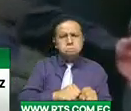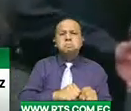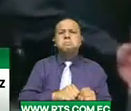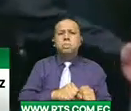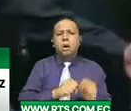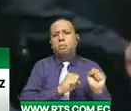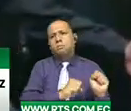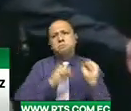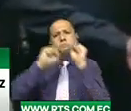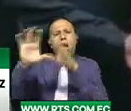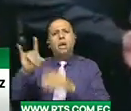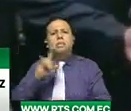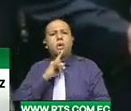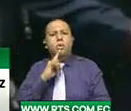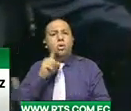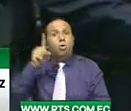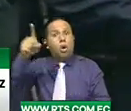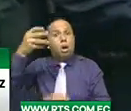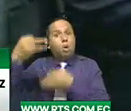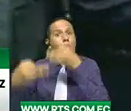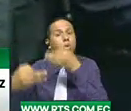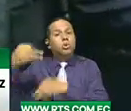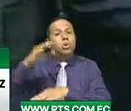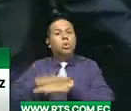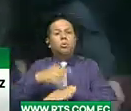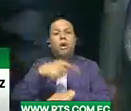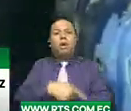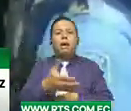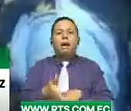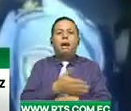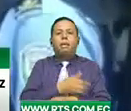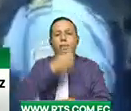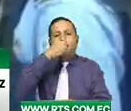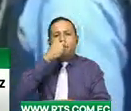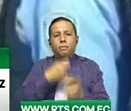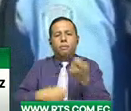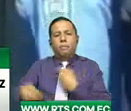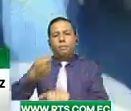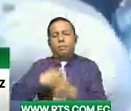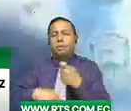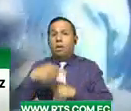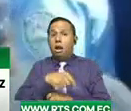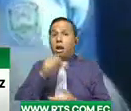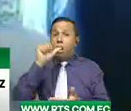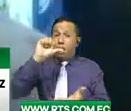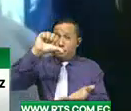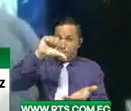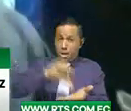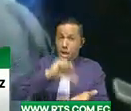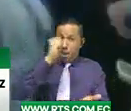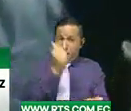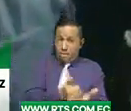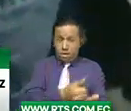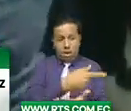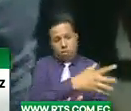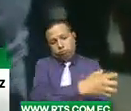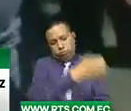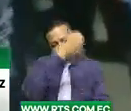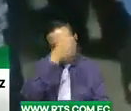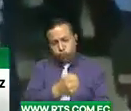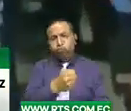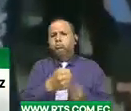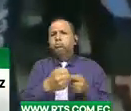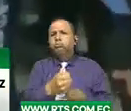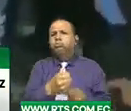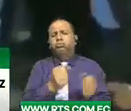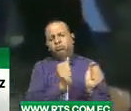narcotráfico. Hernández fue arrestado por la policía en su domicilio en la capital Tegucigalpa y luego trasladado supuestamente a rendir su primera declaración